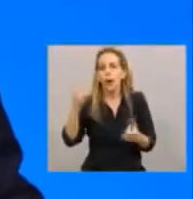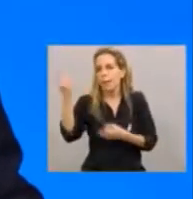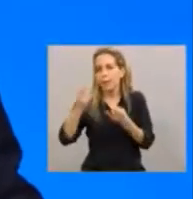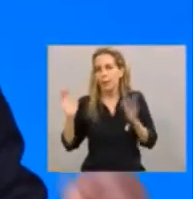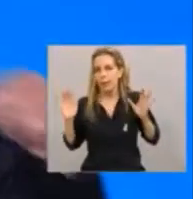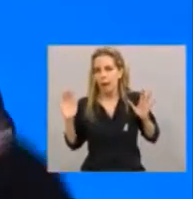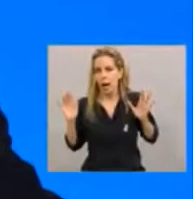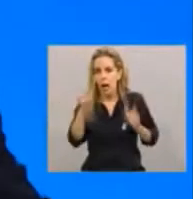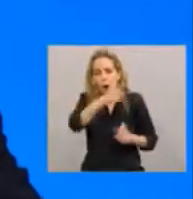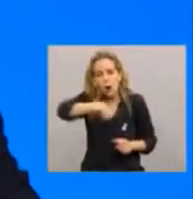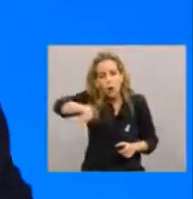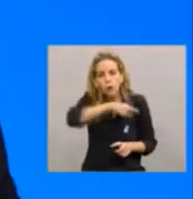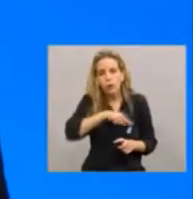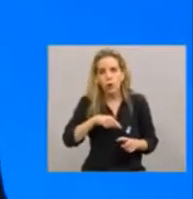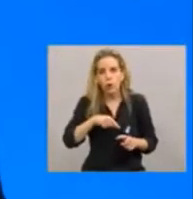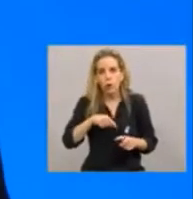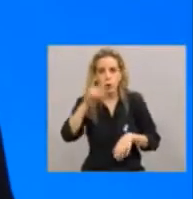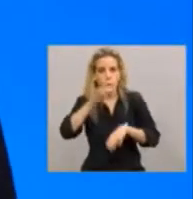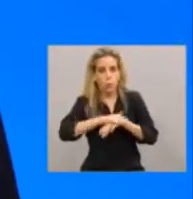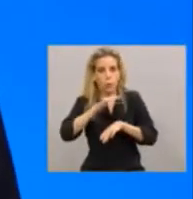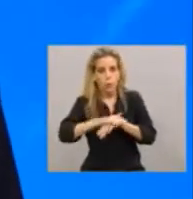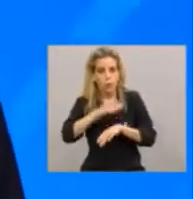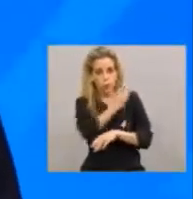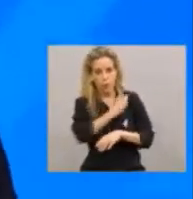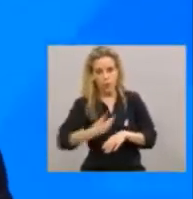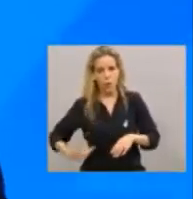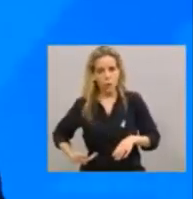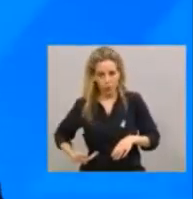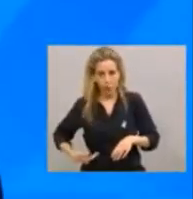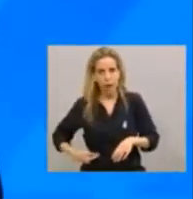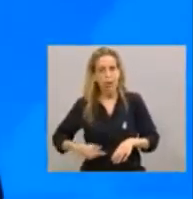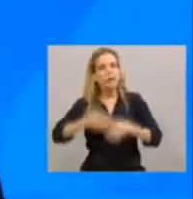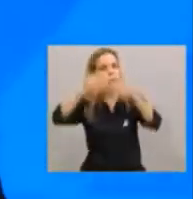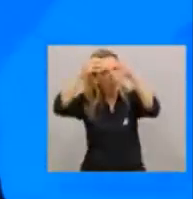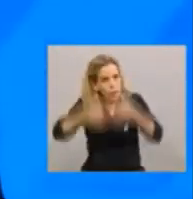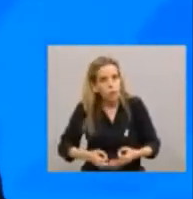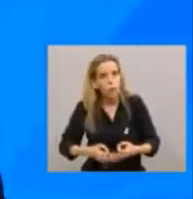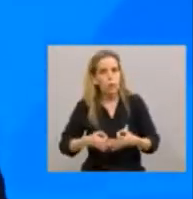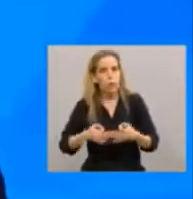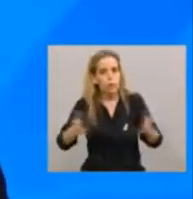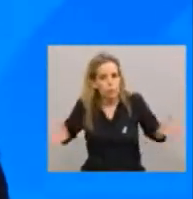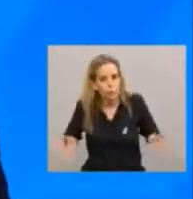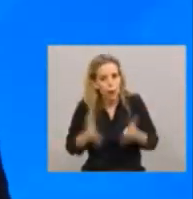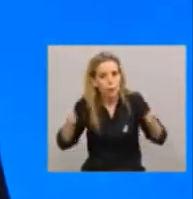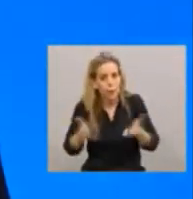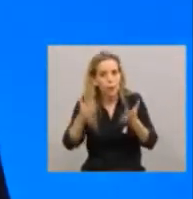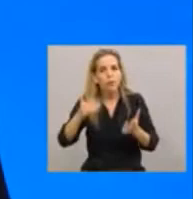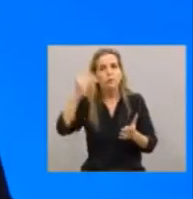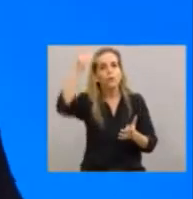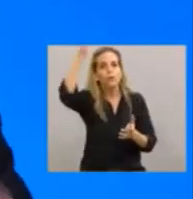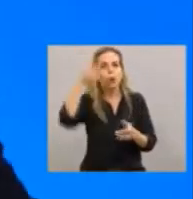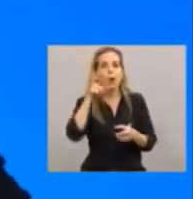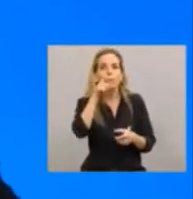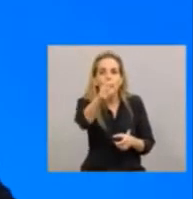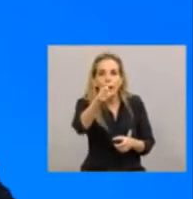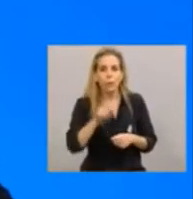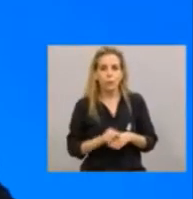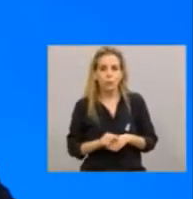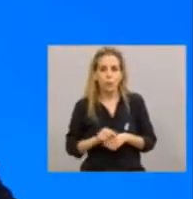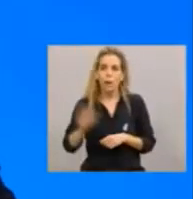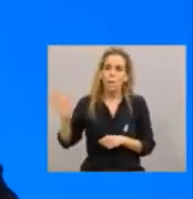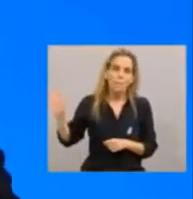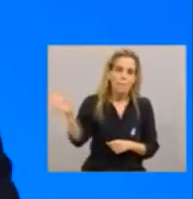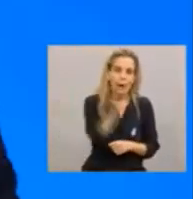que somos la generación que nos toca gobernar vamos a hacer que ese futuro exista para vos pero que exista para